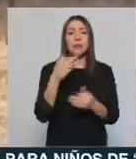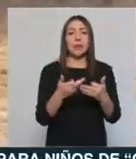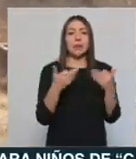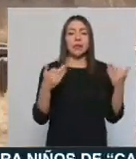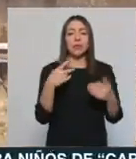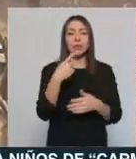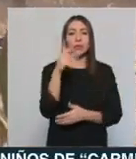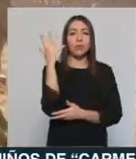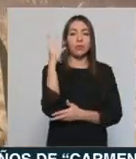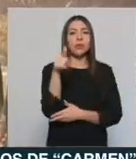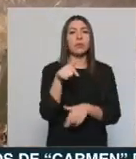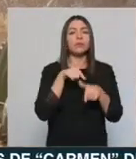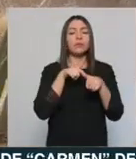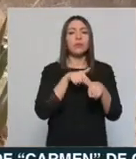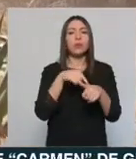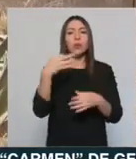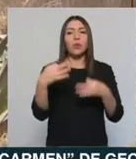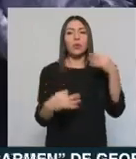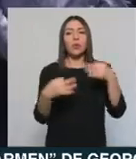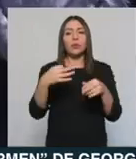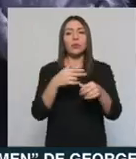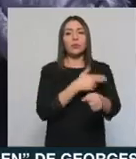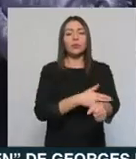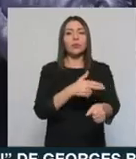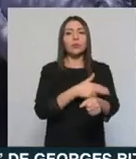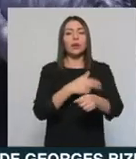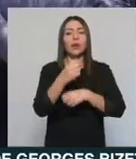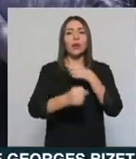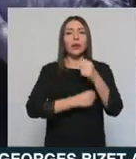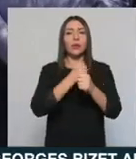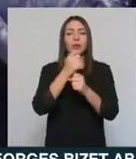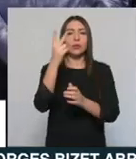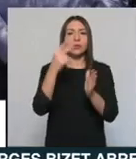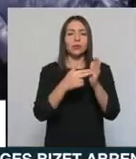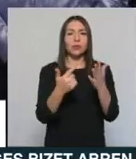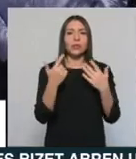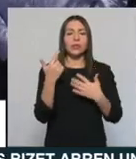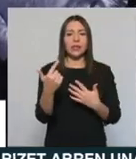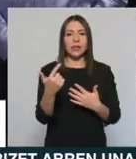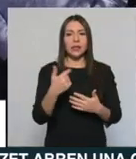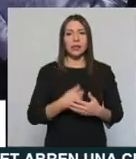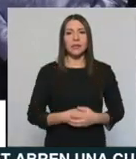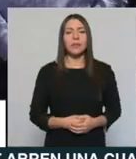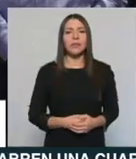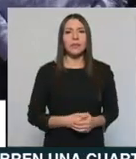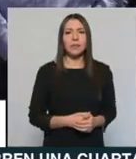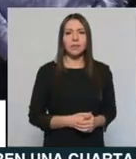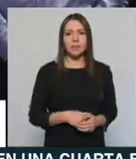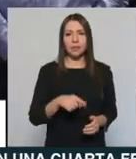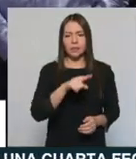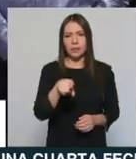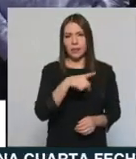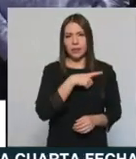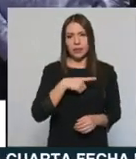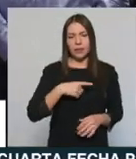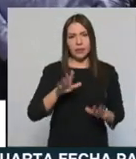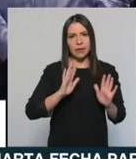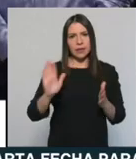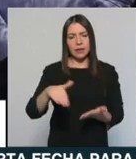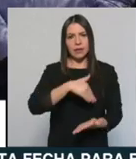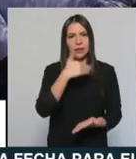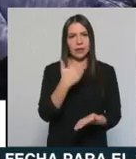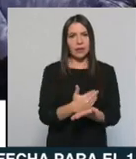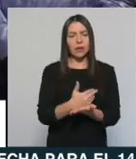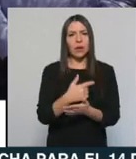y que está en juicio desde 2007. Tenemos que ponerles un alto a jueces de distrito que